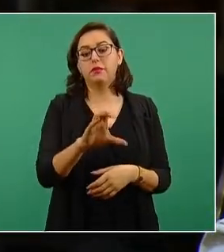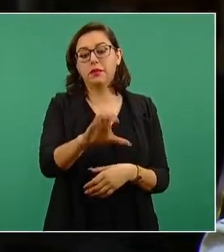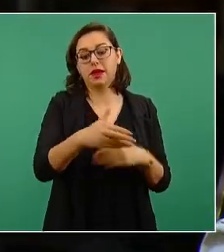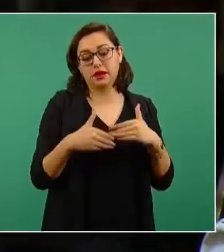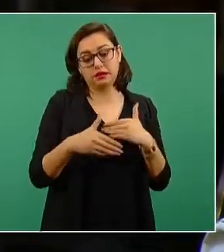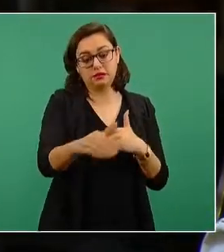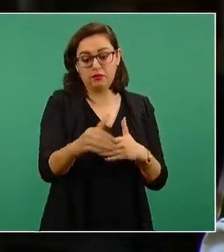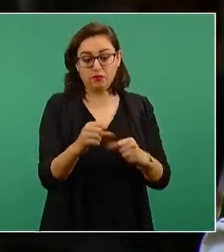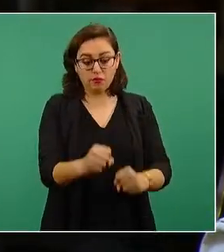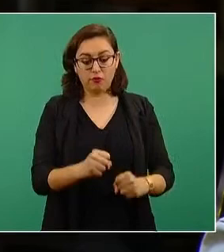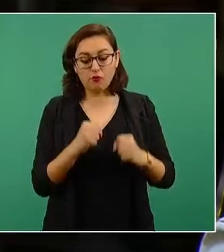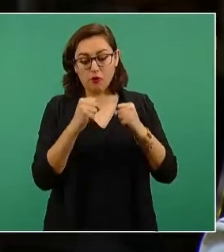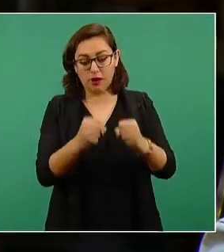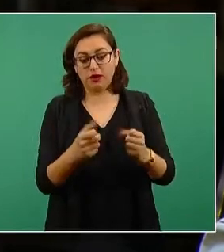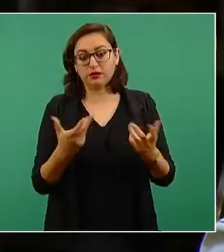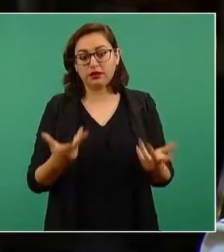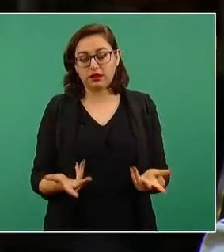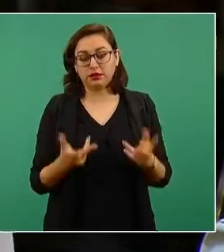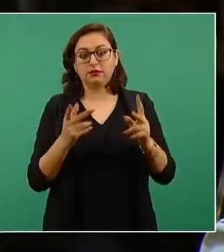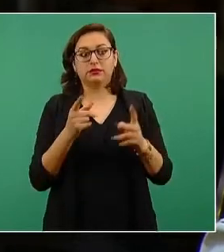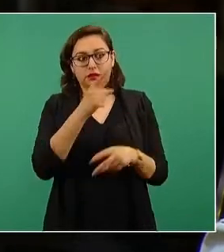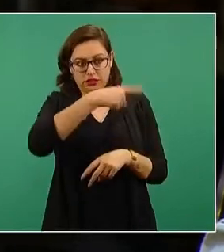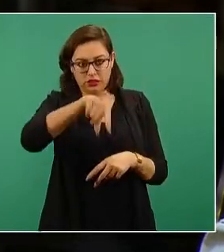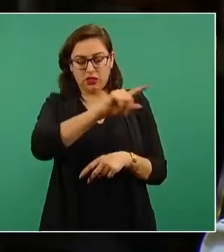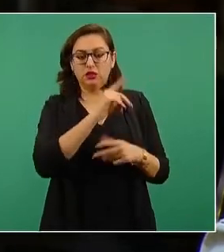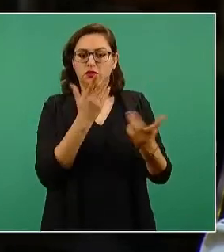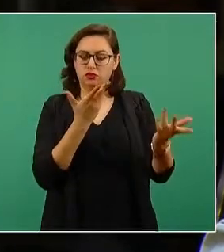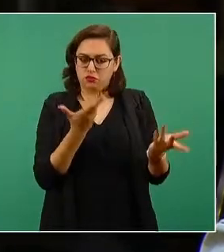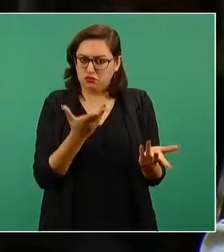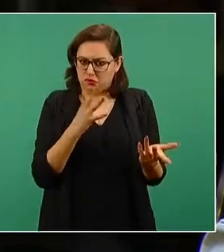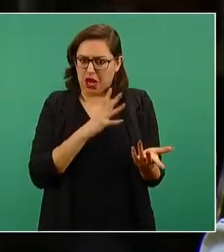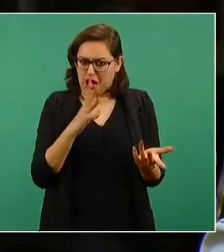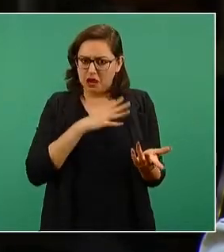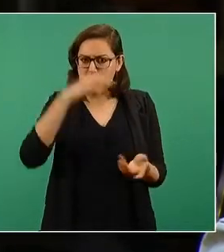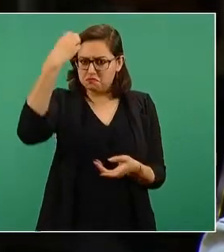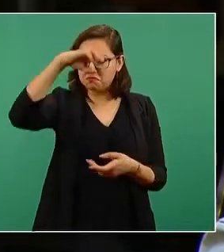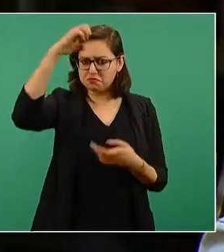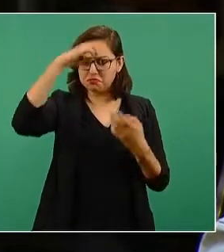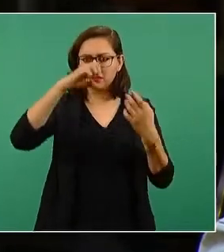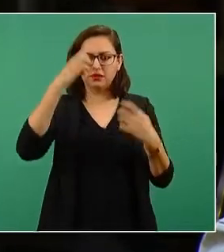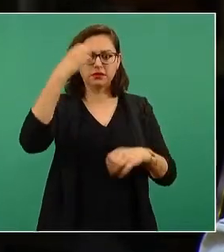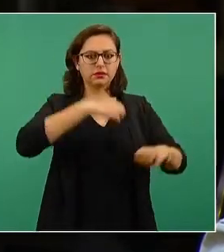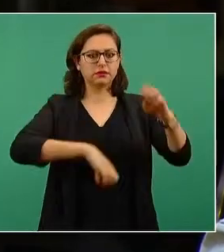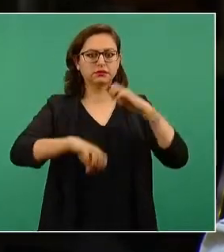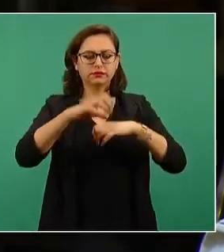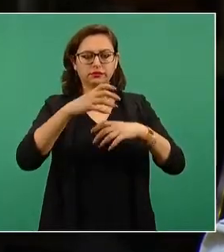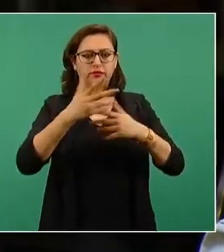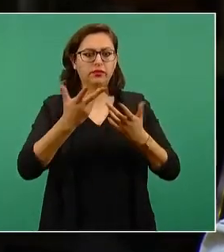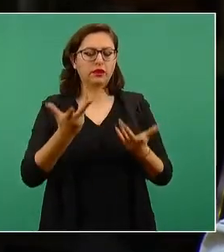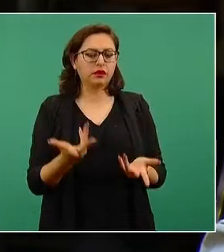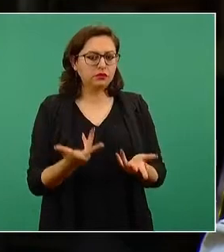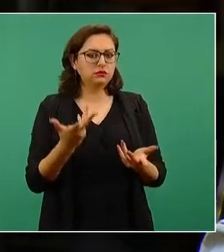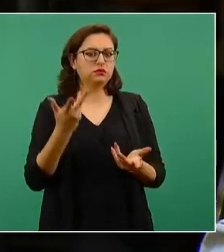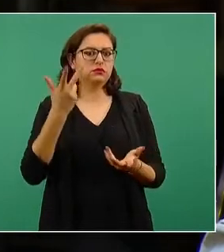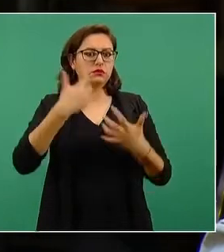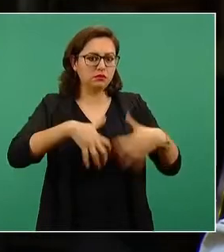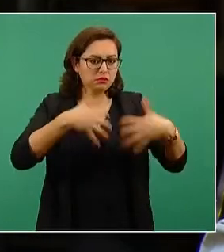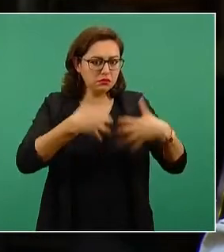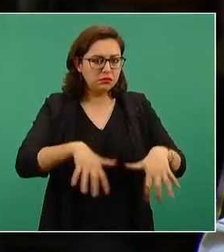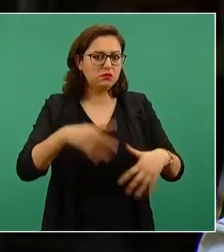presidente, son muchos de ellos empresarios, estudiantes, y usted sabe que son trabajadores y sobre